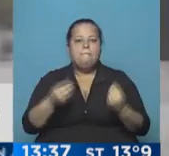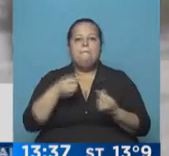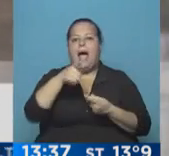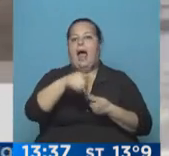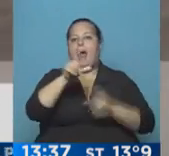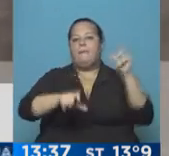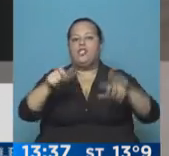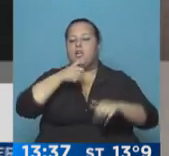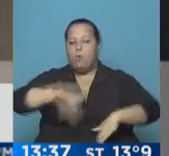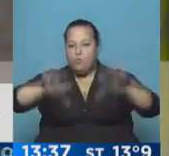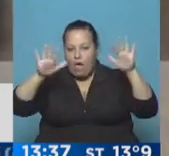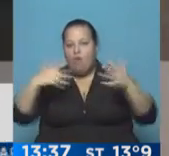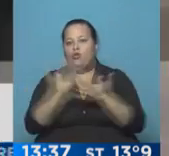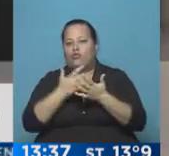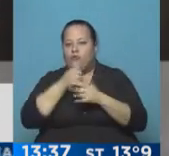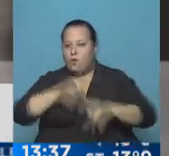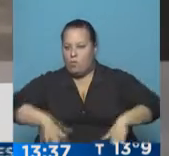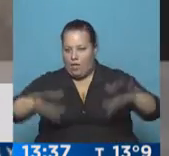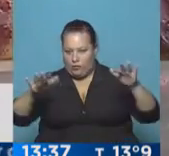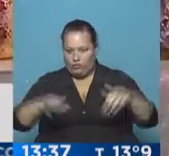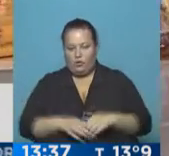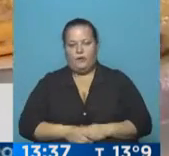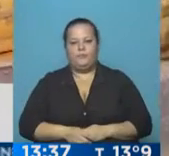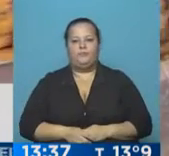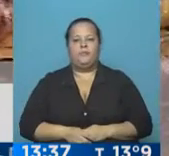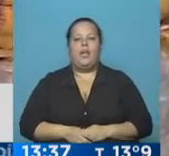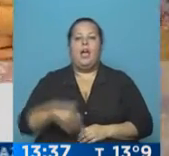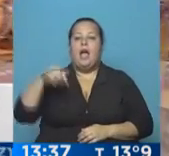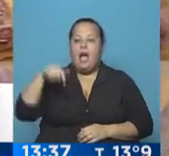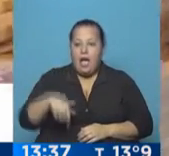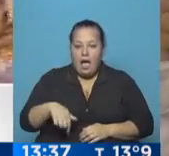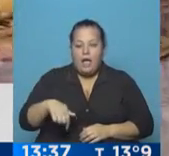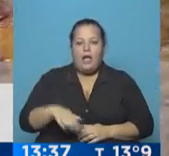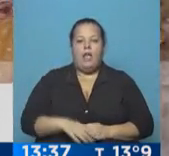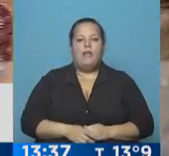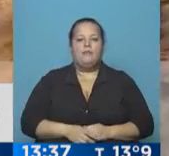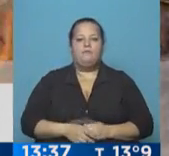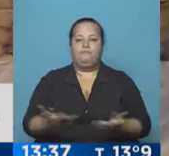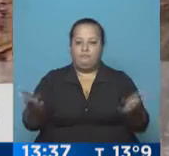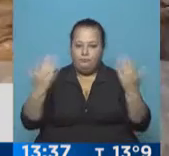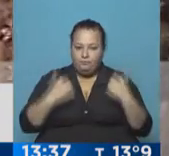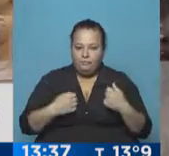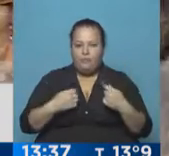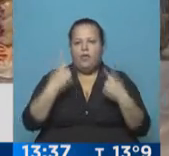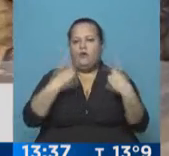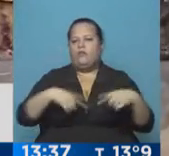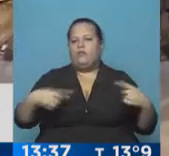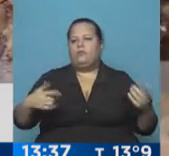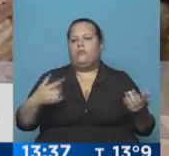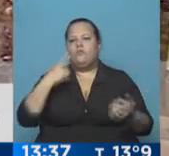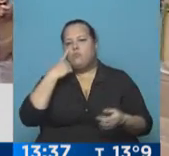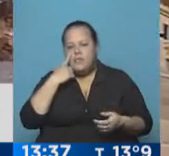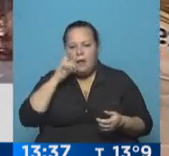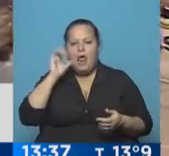inundados y afectados por estas inundaciones acá estamos esté recibiendo todo lo que está el